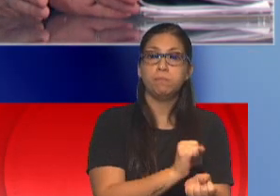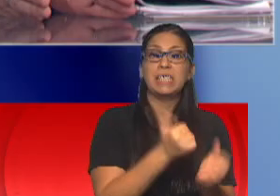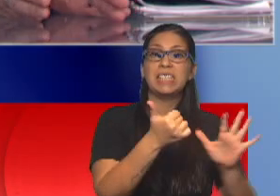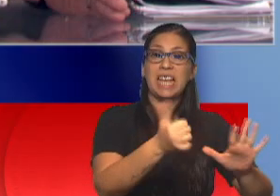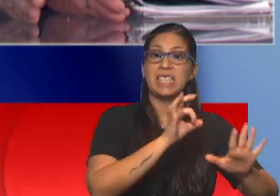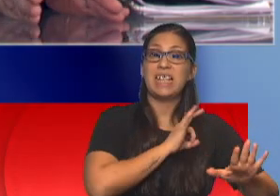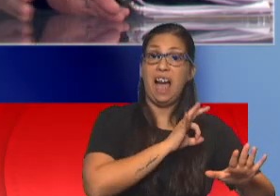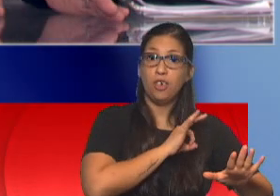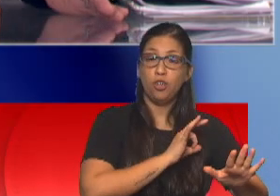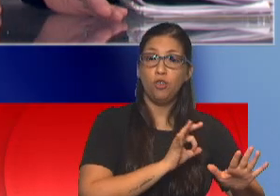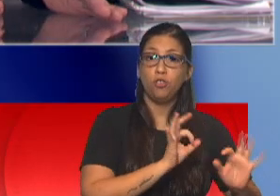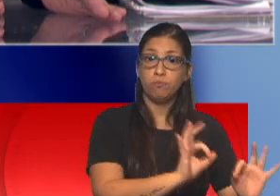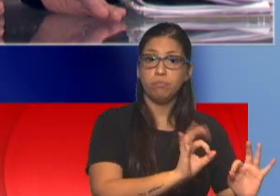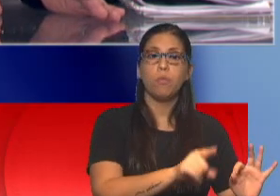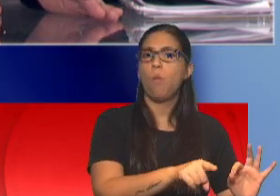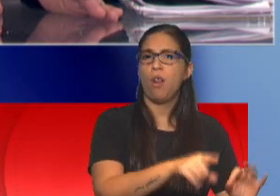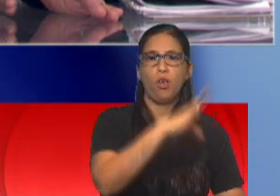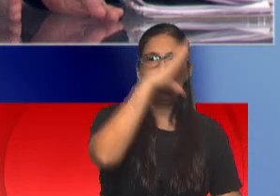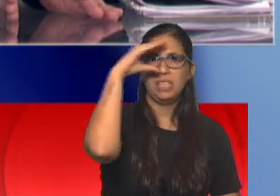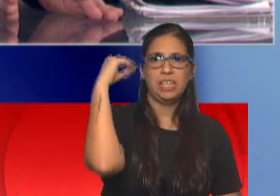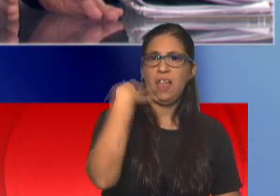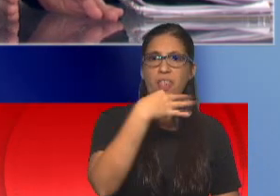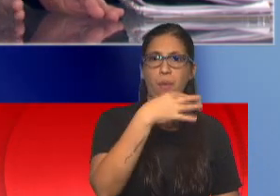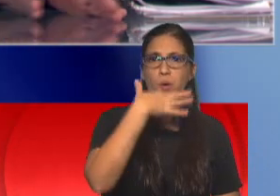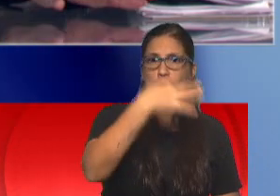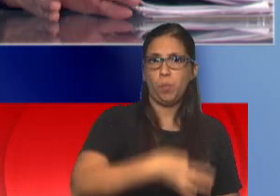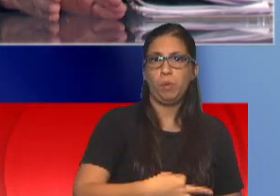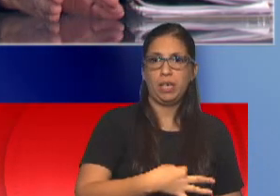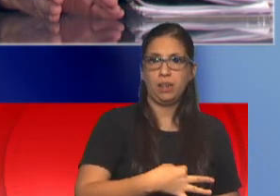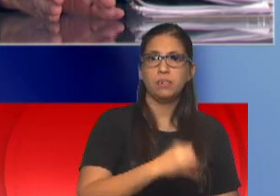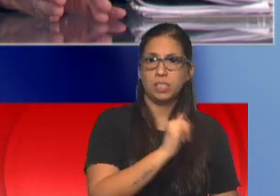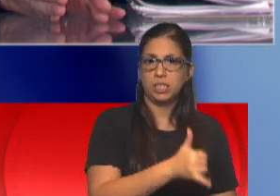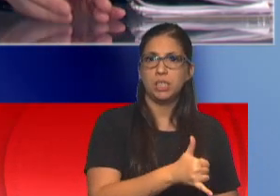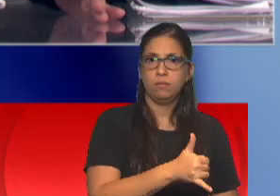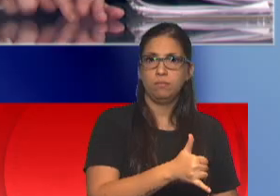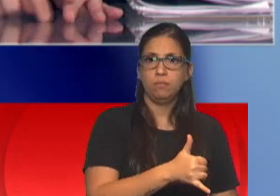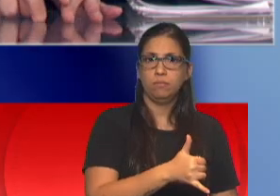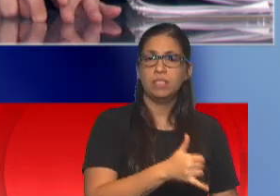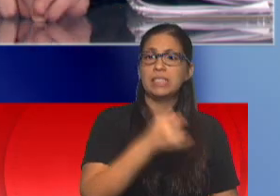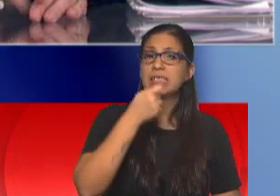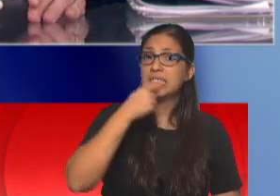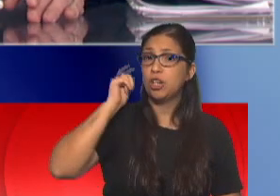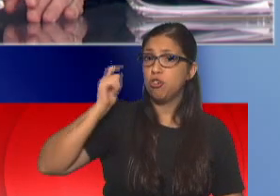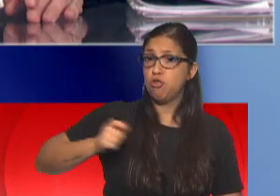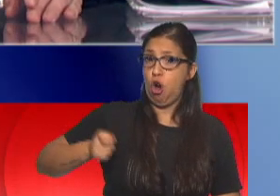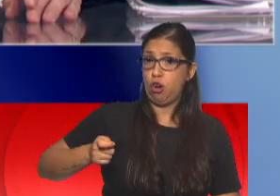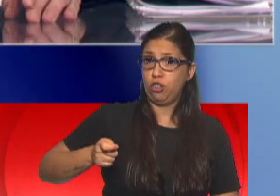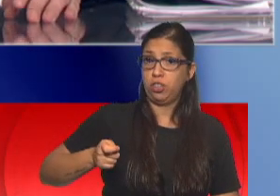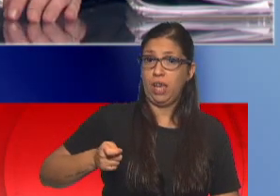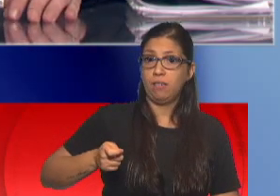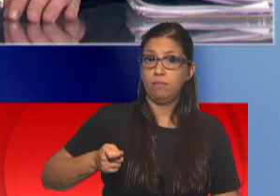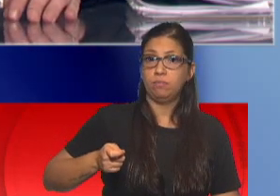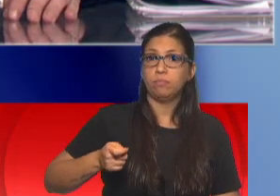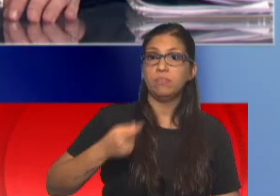de prisión, bueno, Cristina va a tener que cumplir justamente con esa condena. Si la Corte, en el